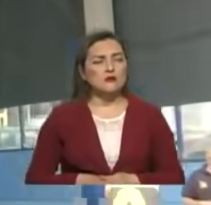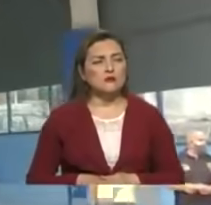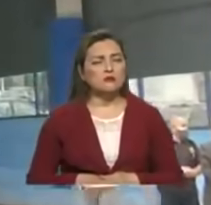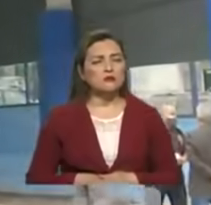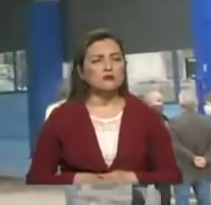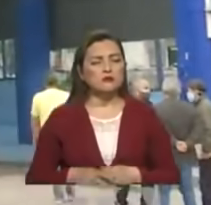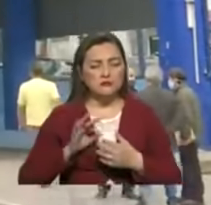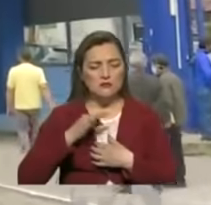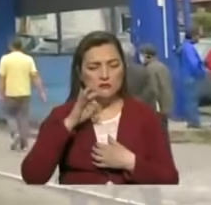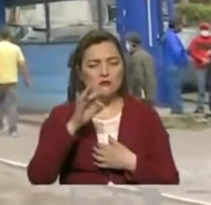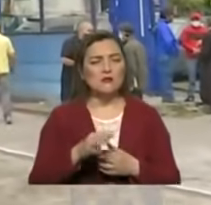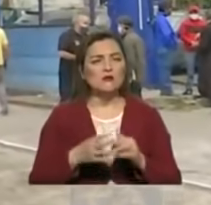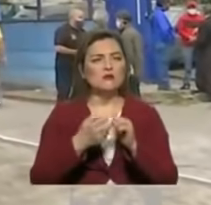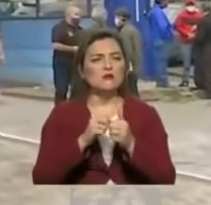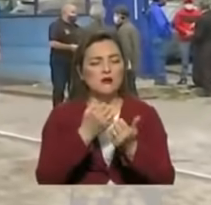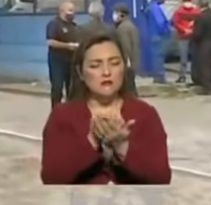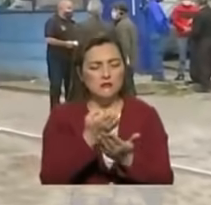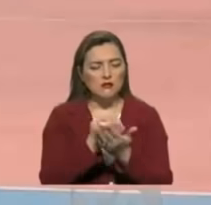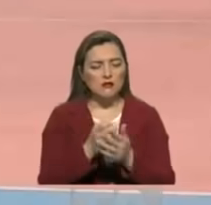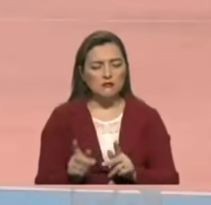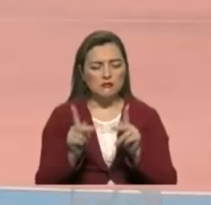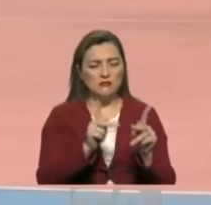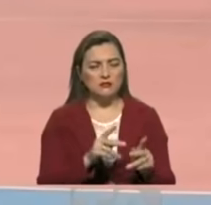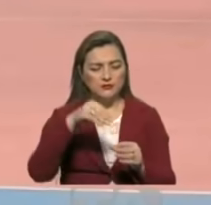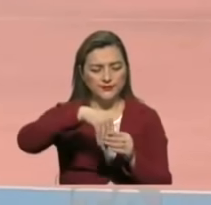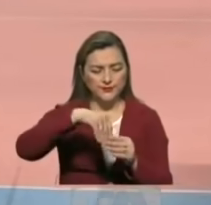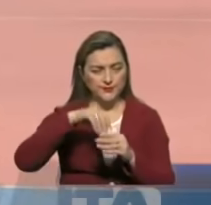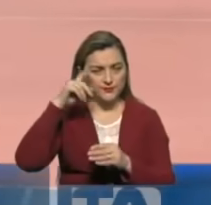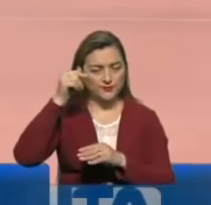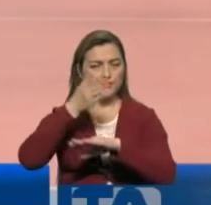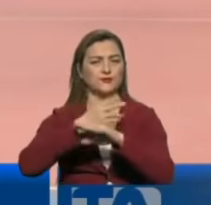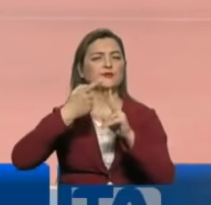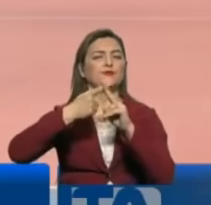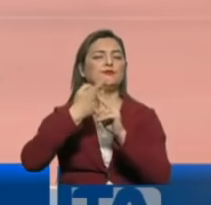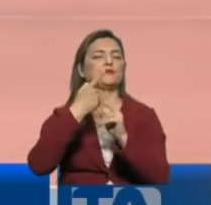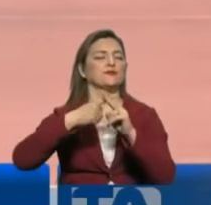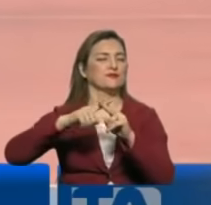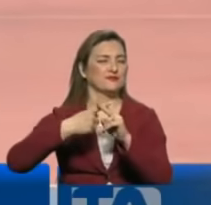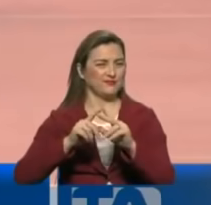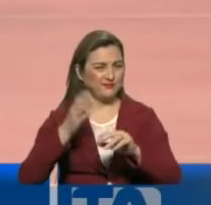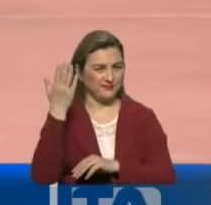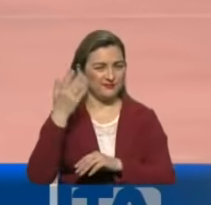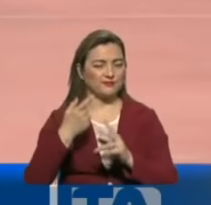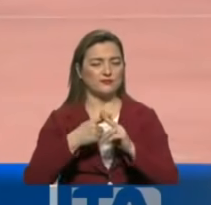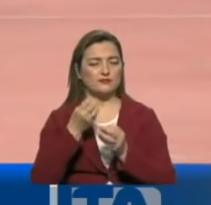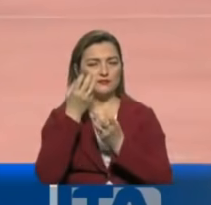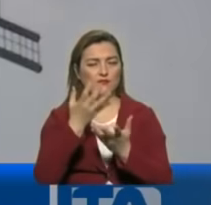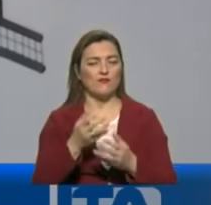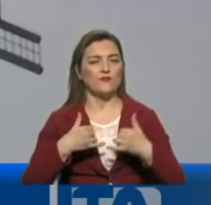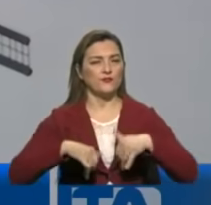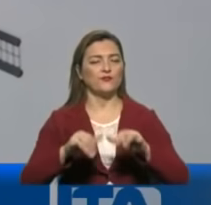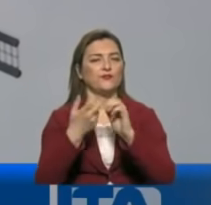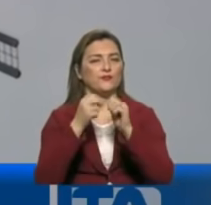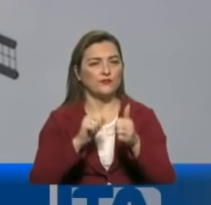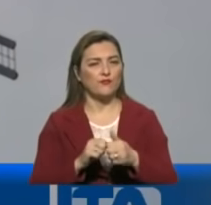En medio de la pandemia, la crisis económica y el plan de austeridad que anunció el alcalde de Quito al inicio de su gestión, se sigue